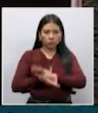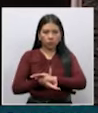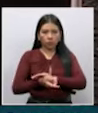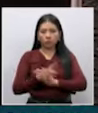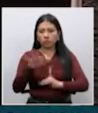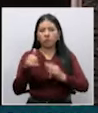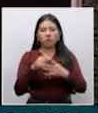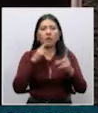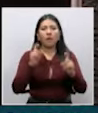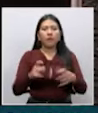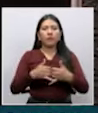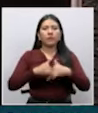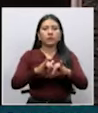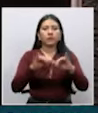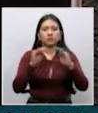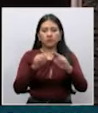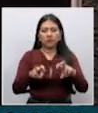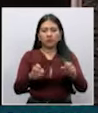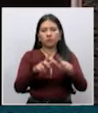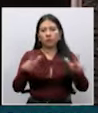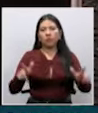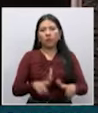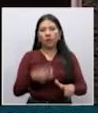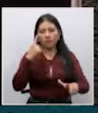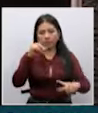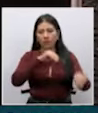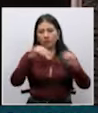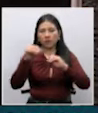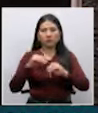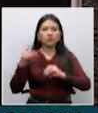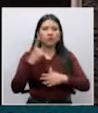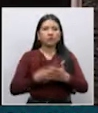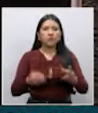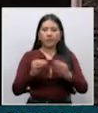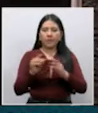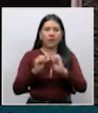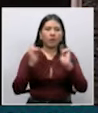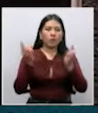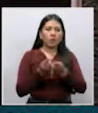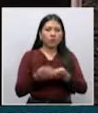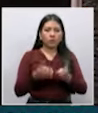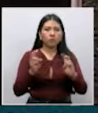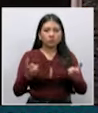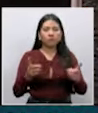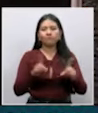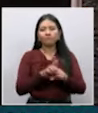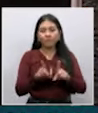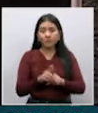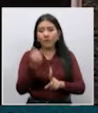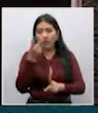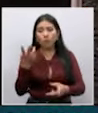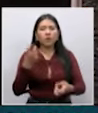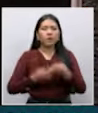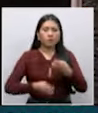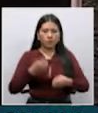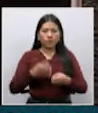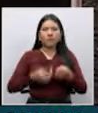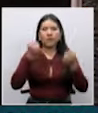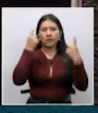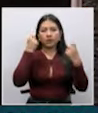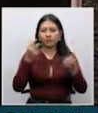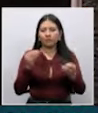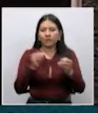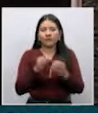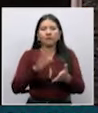impedirían seguir en este trajín de lo que es el gabinete. Es que el gabinete también es complicado, ¿no? No te deja tiempo a